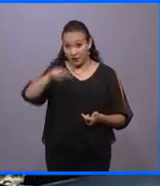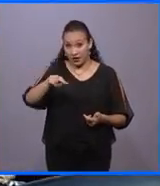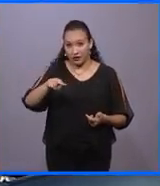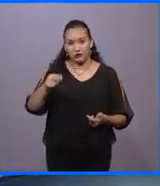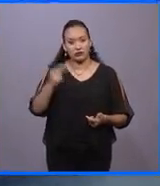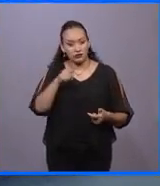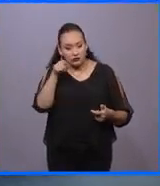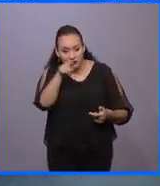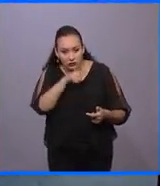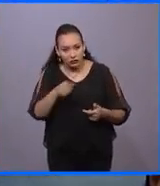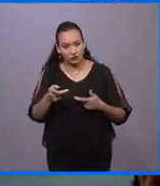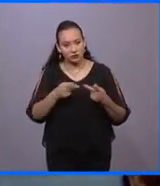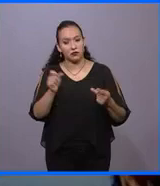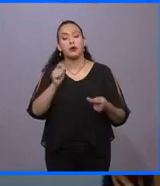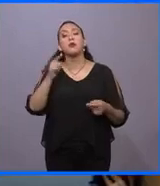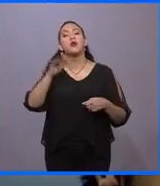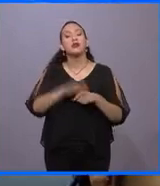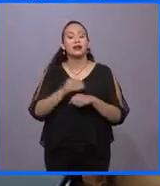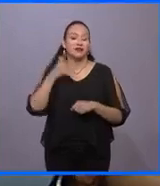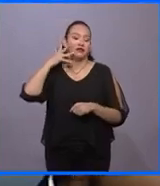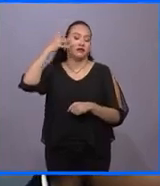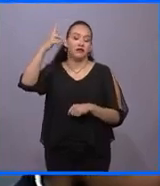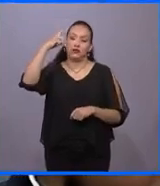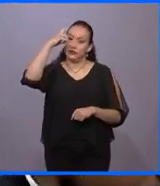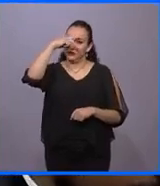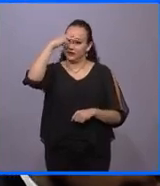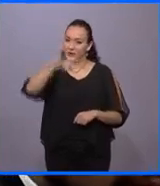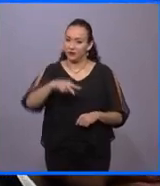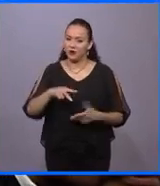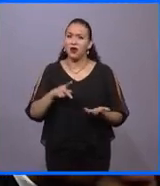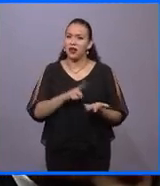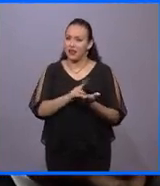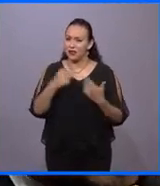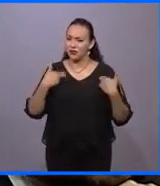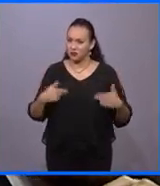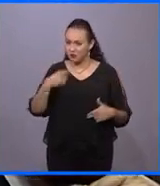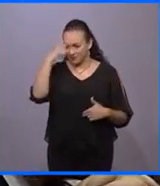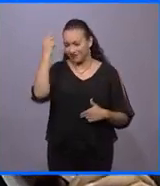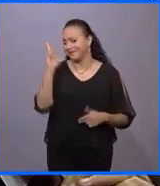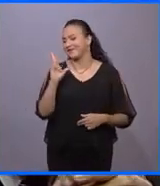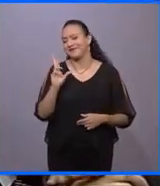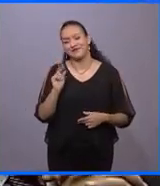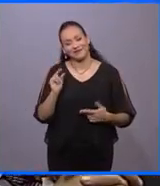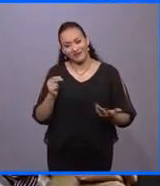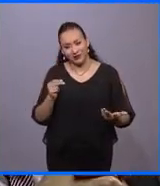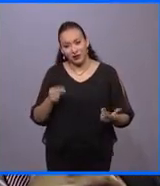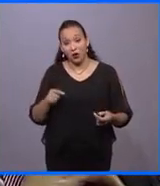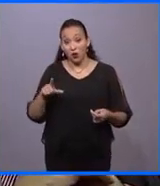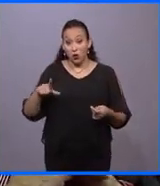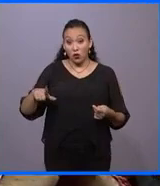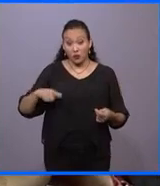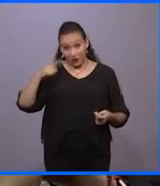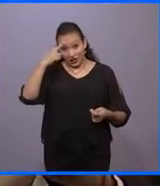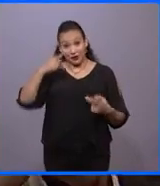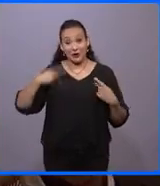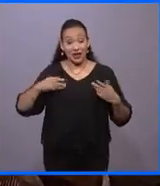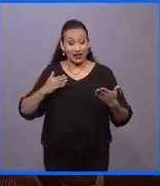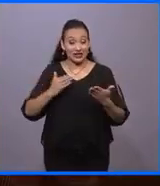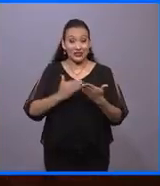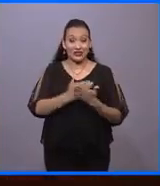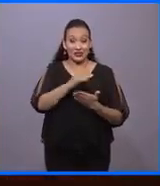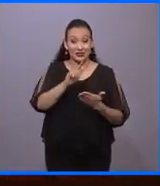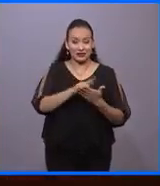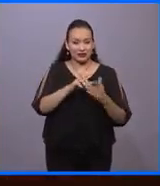No son tiempos fáciles para los derechos humanos, tampoco para el Estado de Derecho y